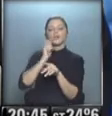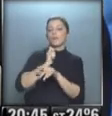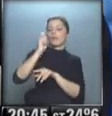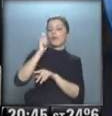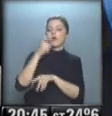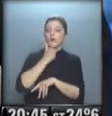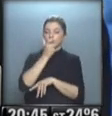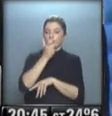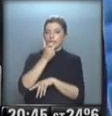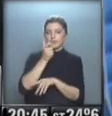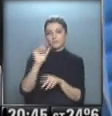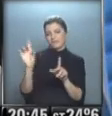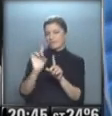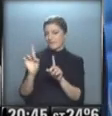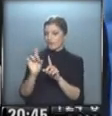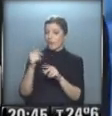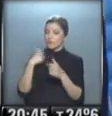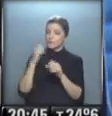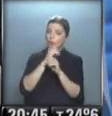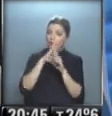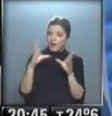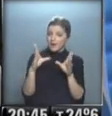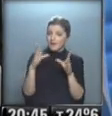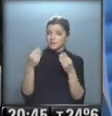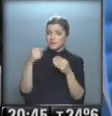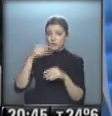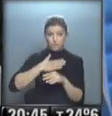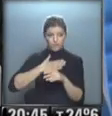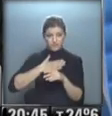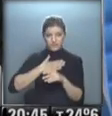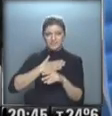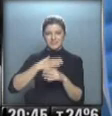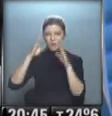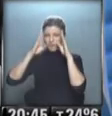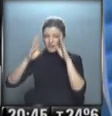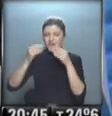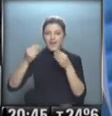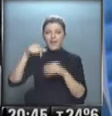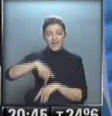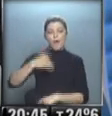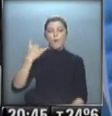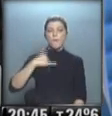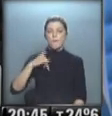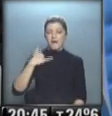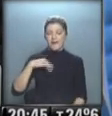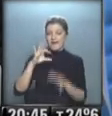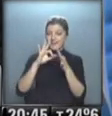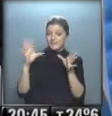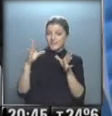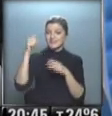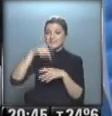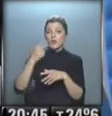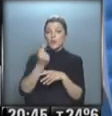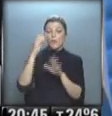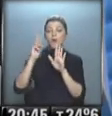que le comuniqué, pero la verdad que no hizo falta aclararlo demasiado, es que no tenemos ninguna intención. Cuando un país soberano desea revocar